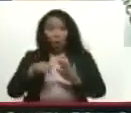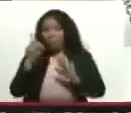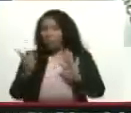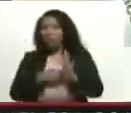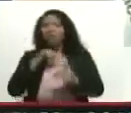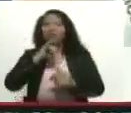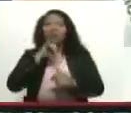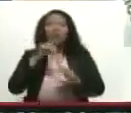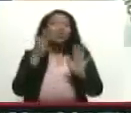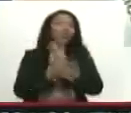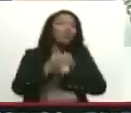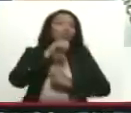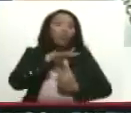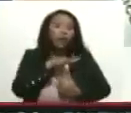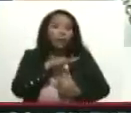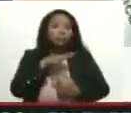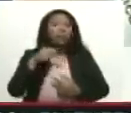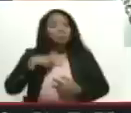imaginan que